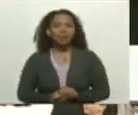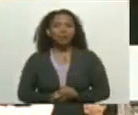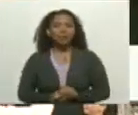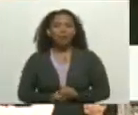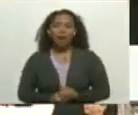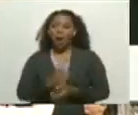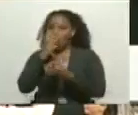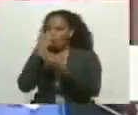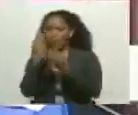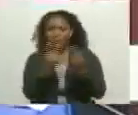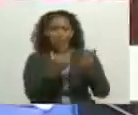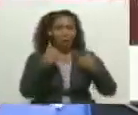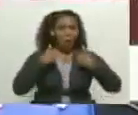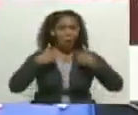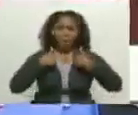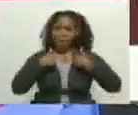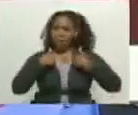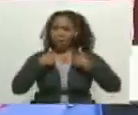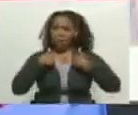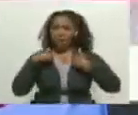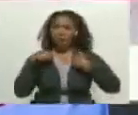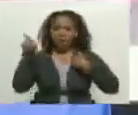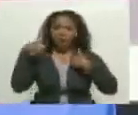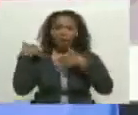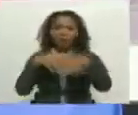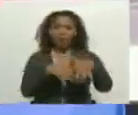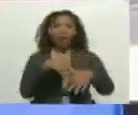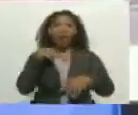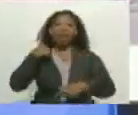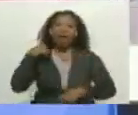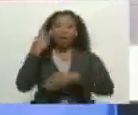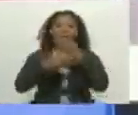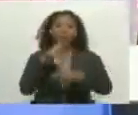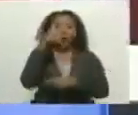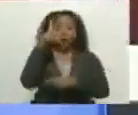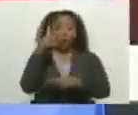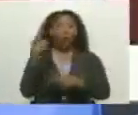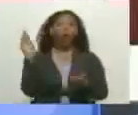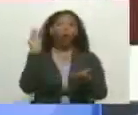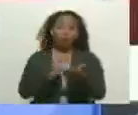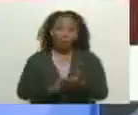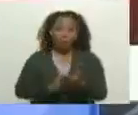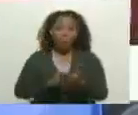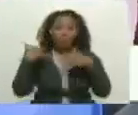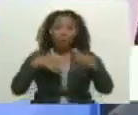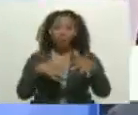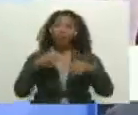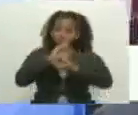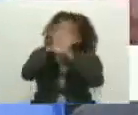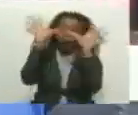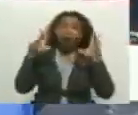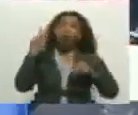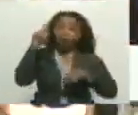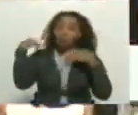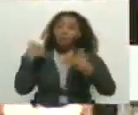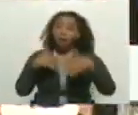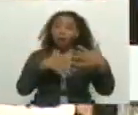me invitaron para esa marcha. Tenemos que hacer una hora, ¿verdad? Claro, hermano, tenemos que hacer una